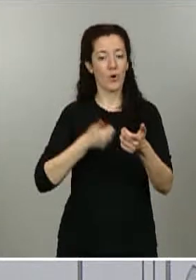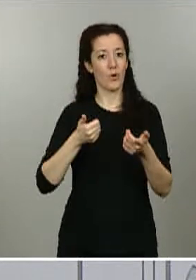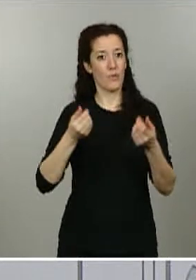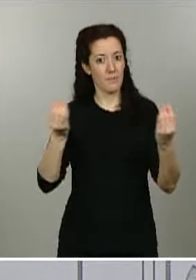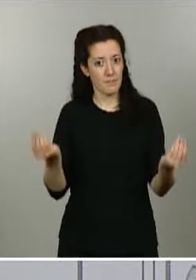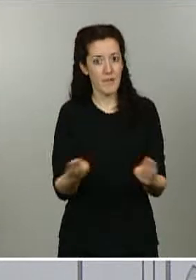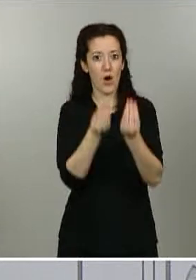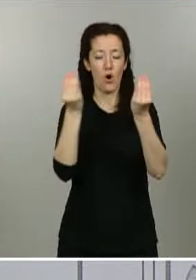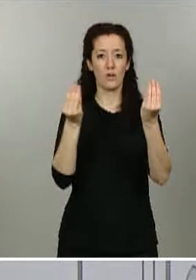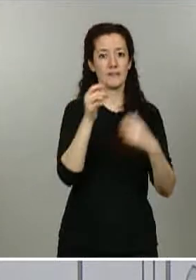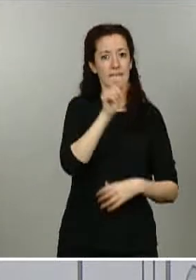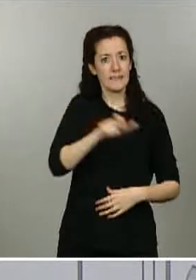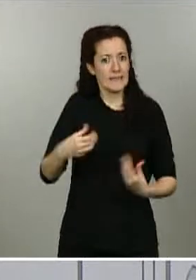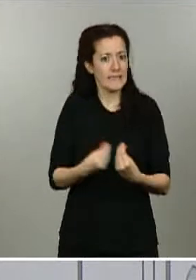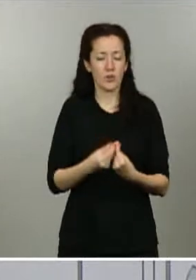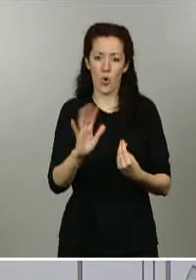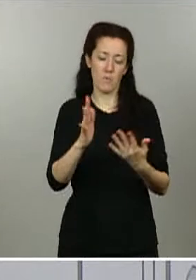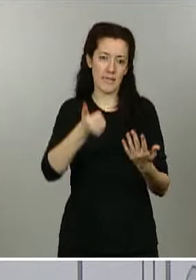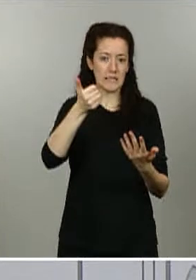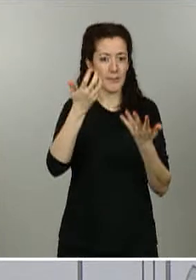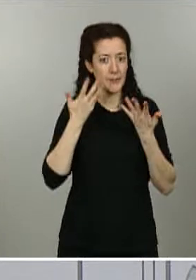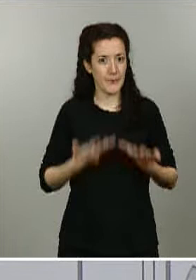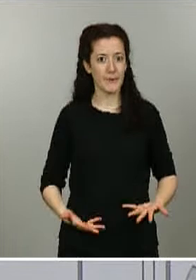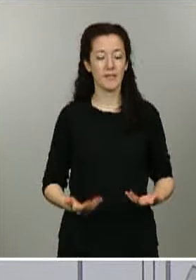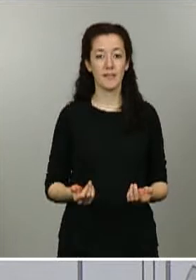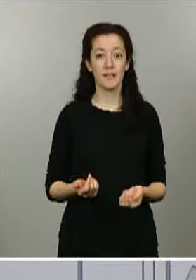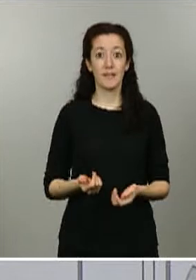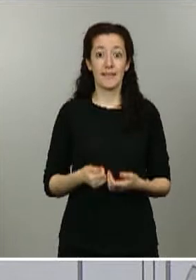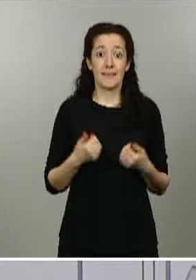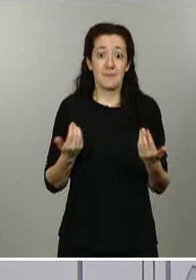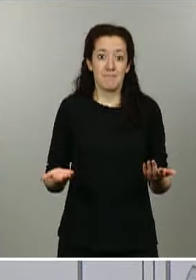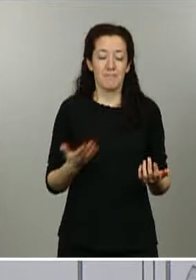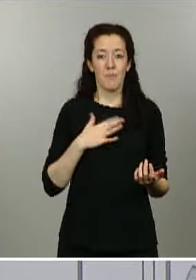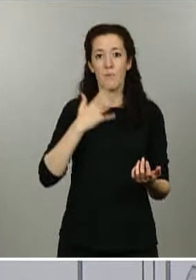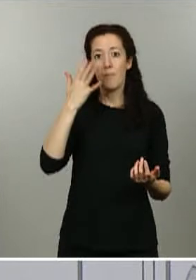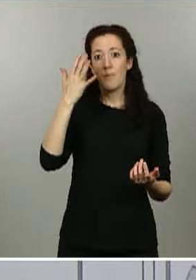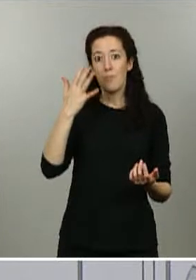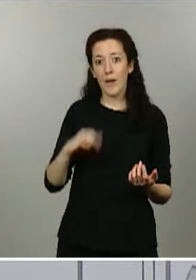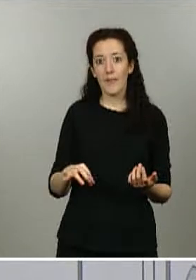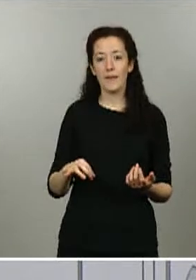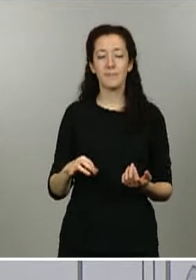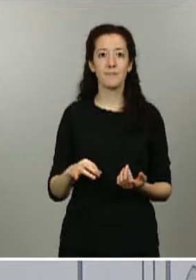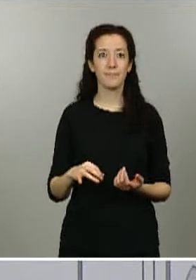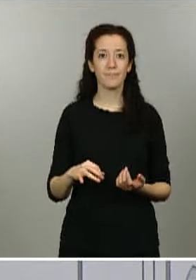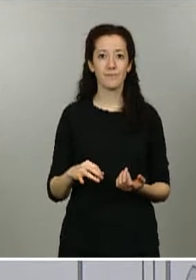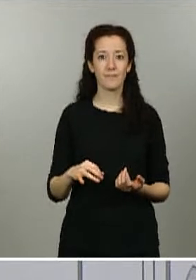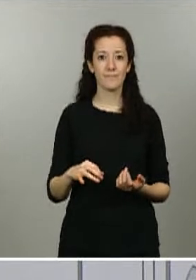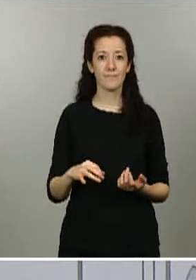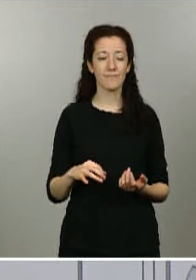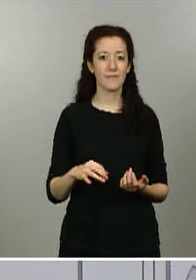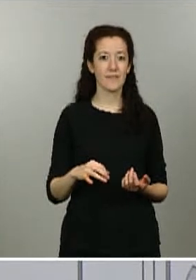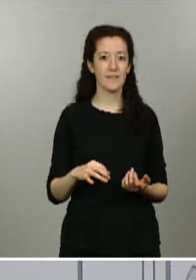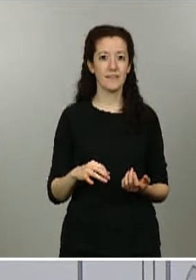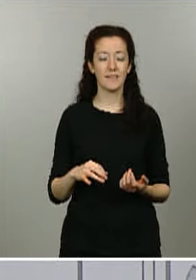descongestionándose, por lo tanto, pacientes que a lo mejor ahora estaban, y la población también está empezando a recuperar